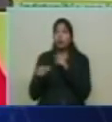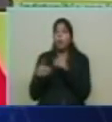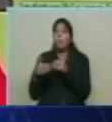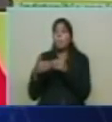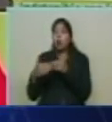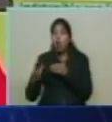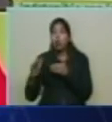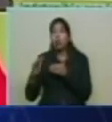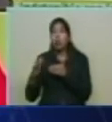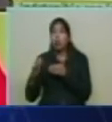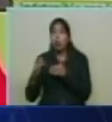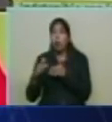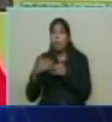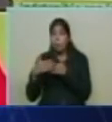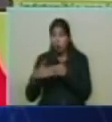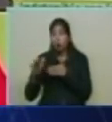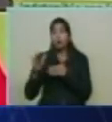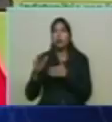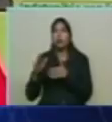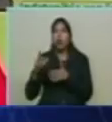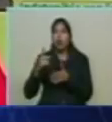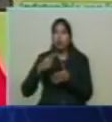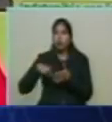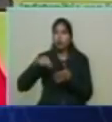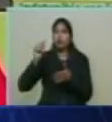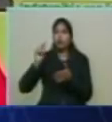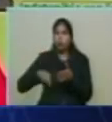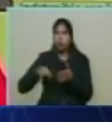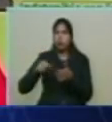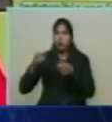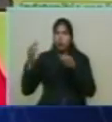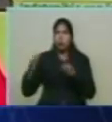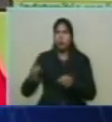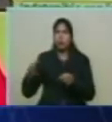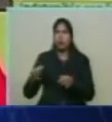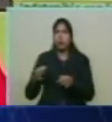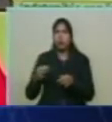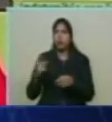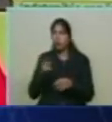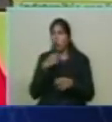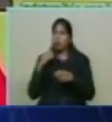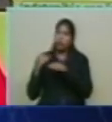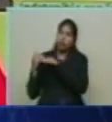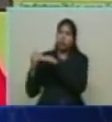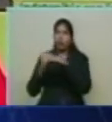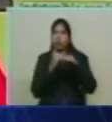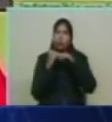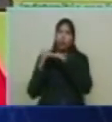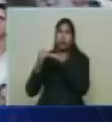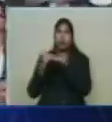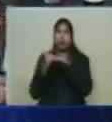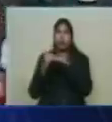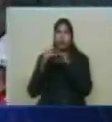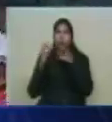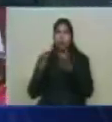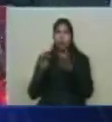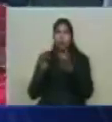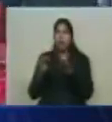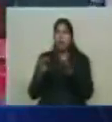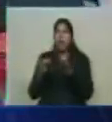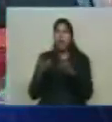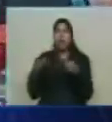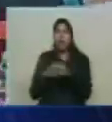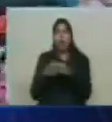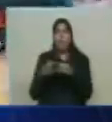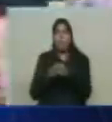pronto de el contrato colectivo unificado de todo el sector educativo